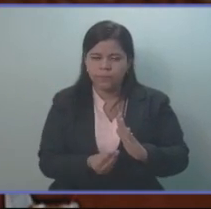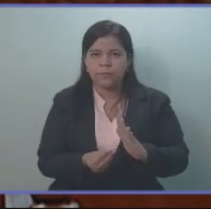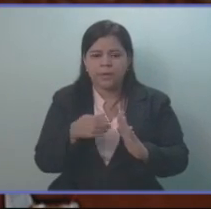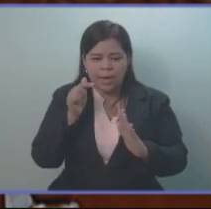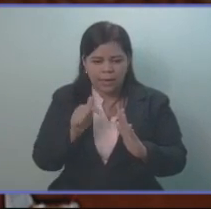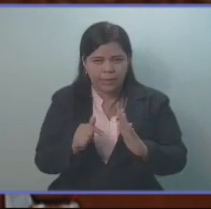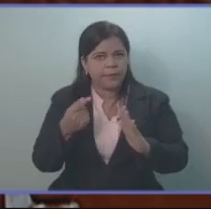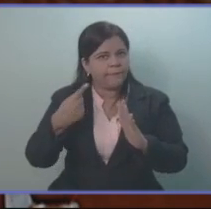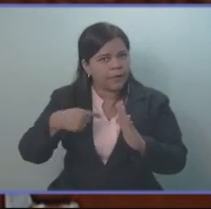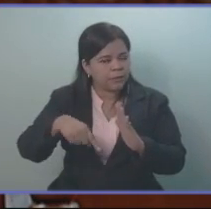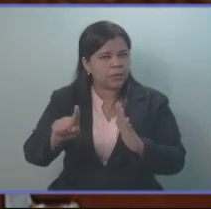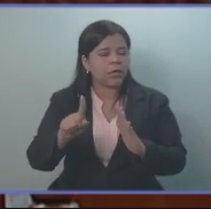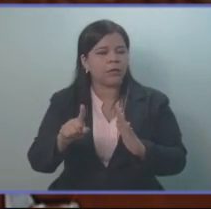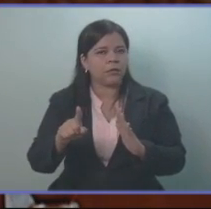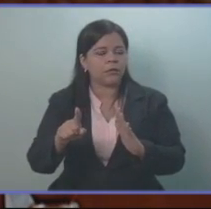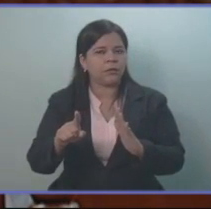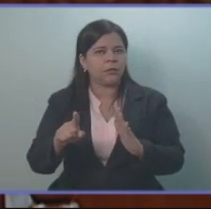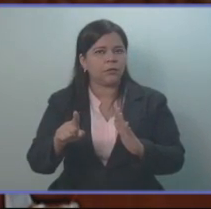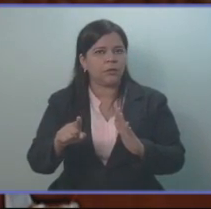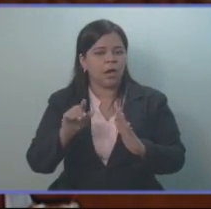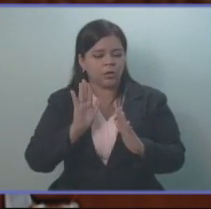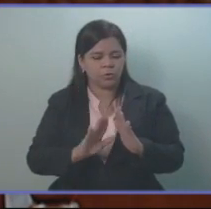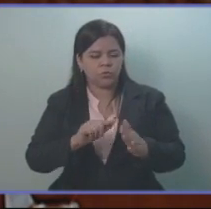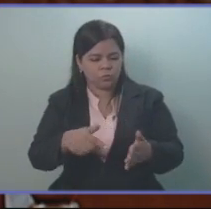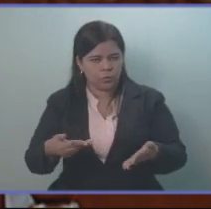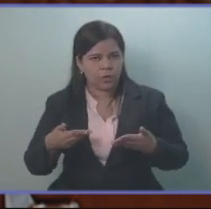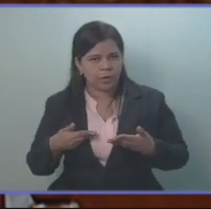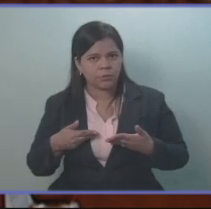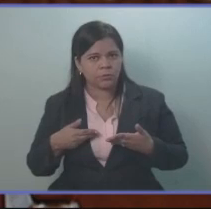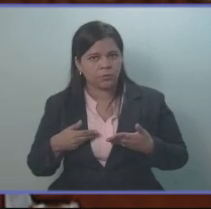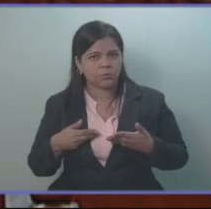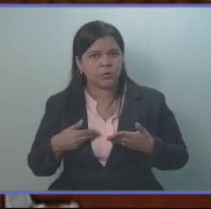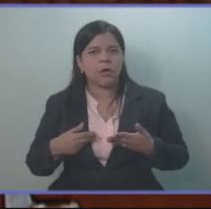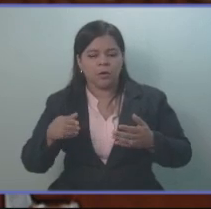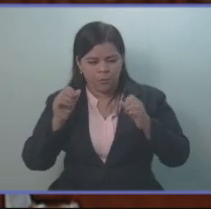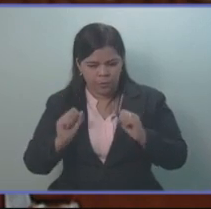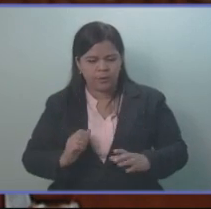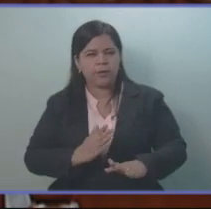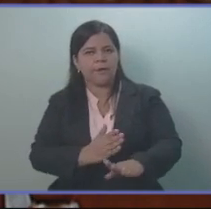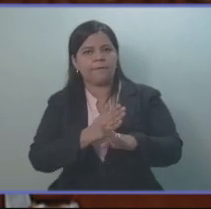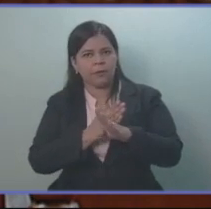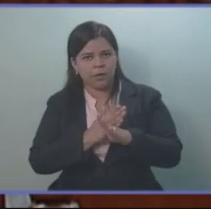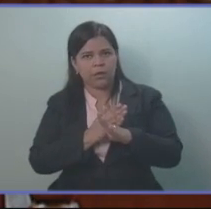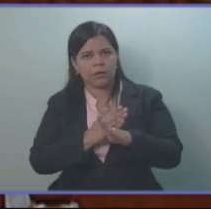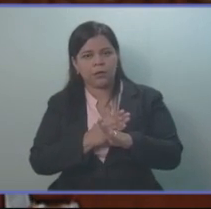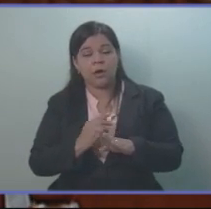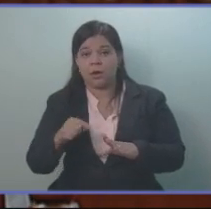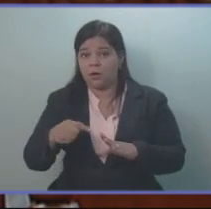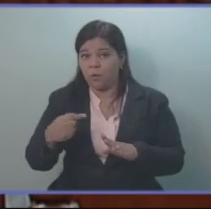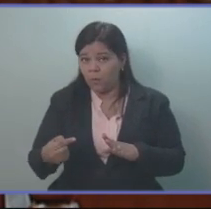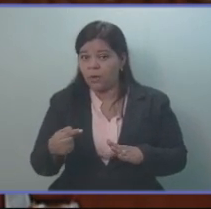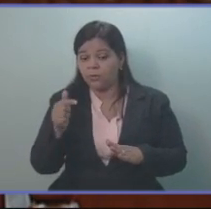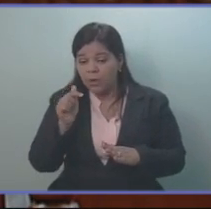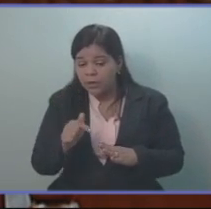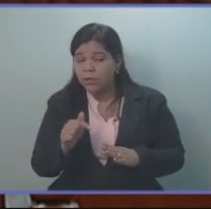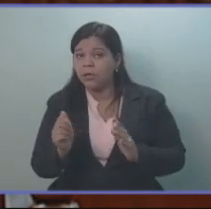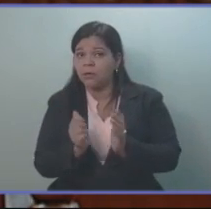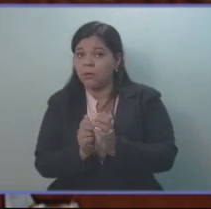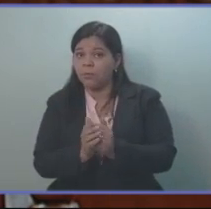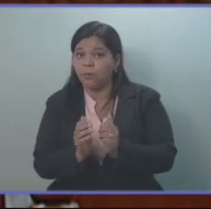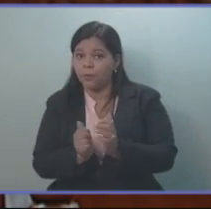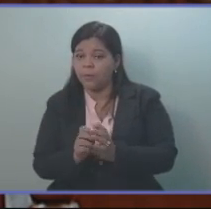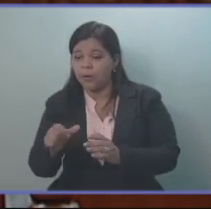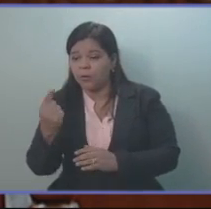el ejercicio de sus derechos, los defenderá en las posibles perturbaciones de terceros